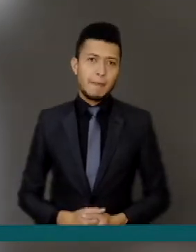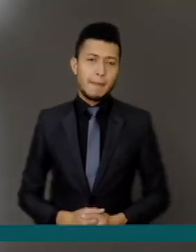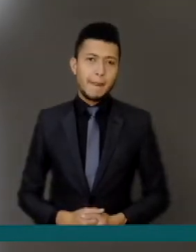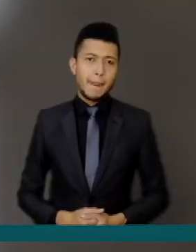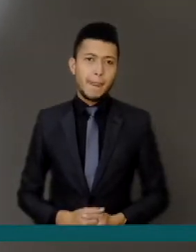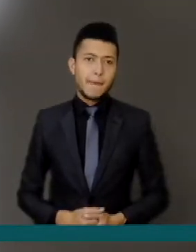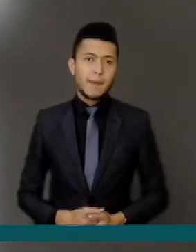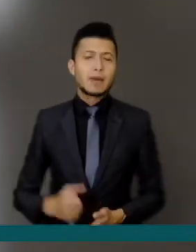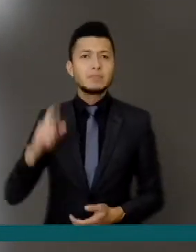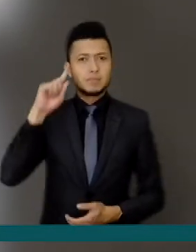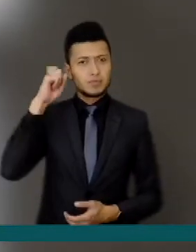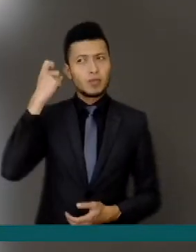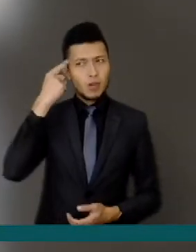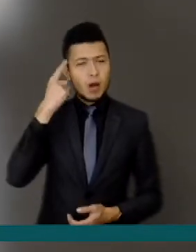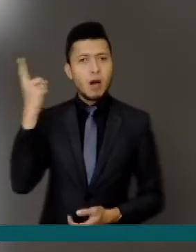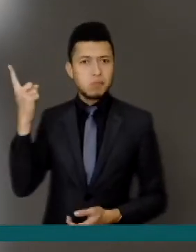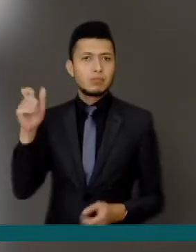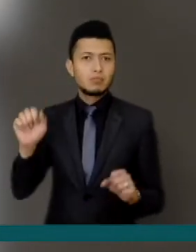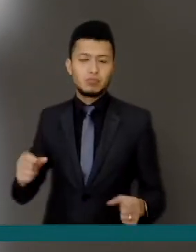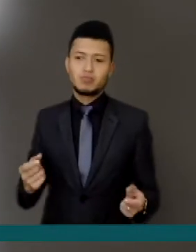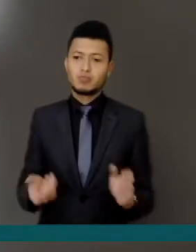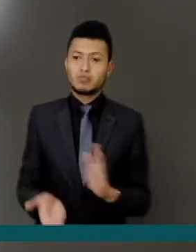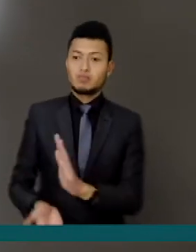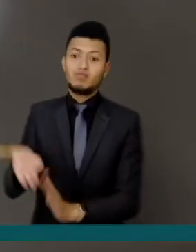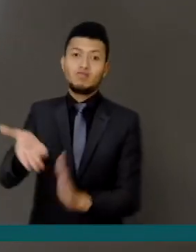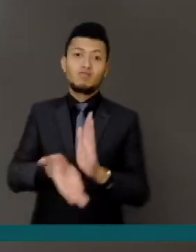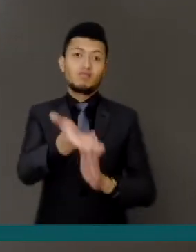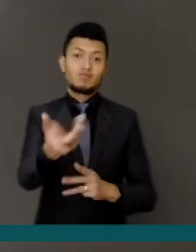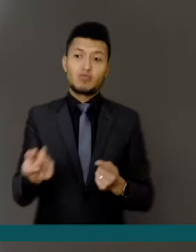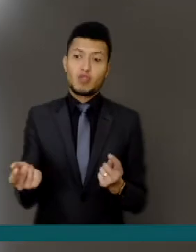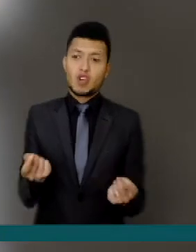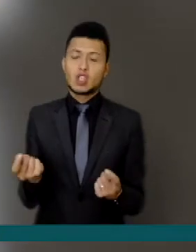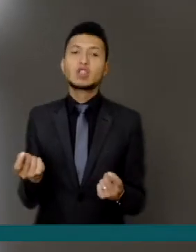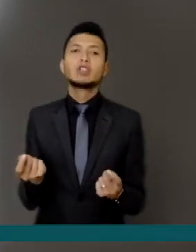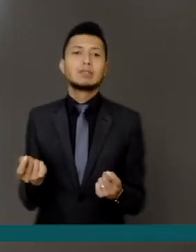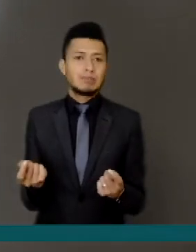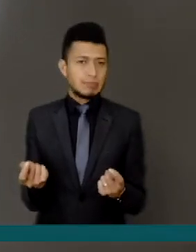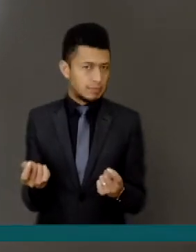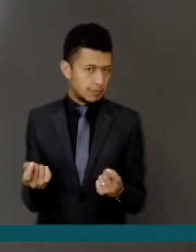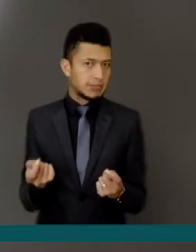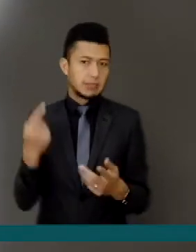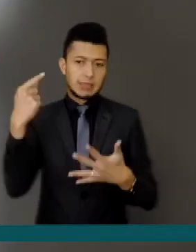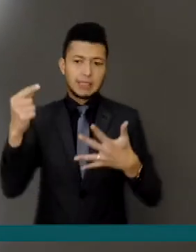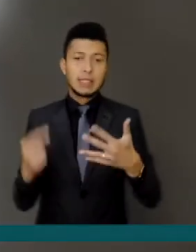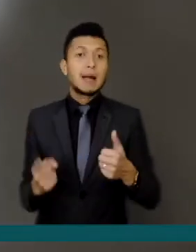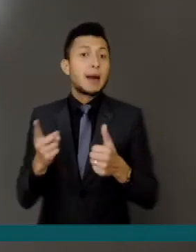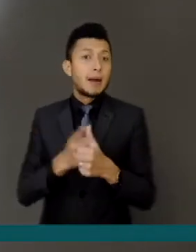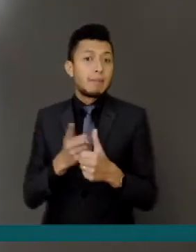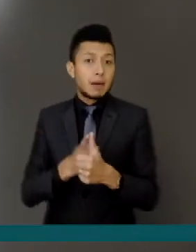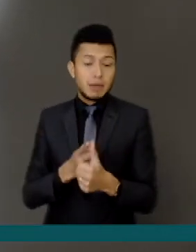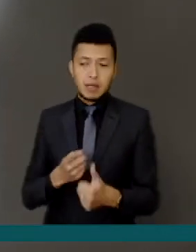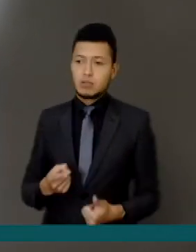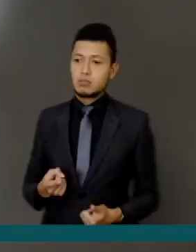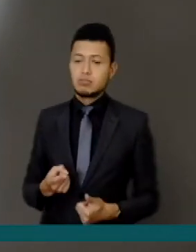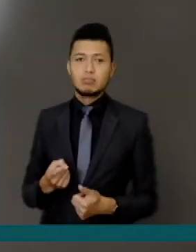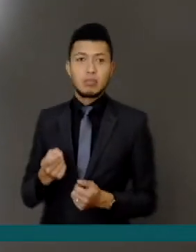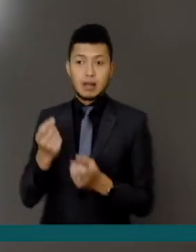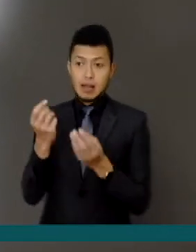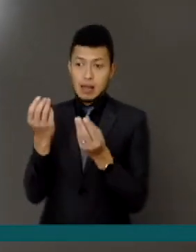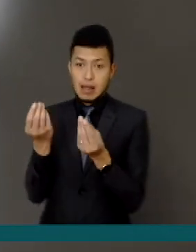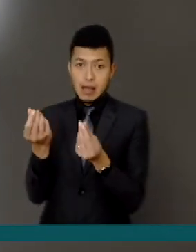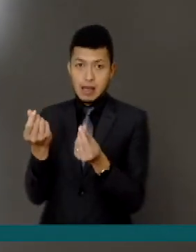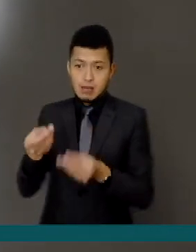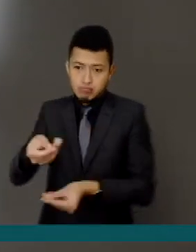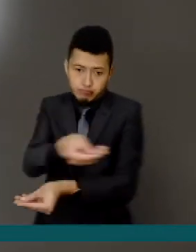El gobierno cuenta con varias maneras para controlar la inflación. La principal es tratar de reducir la cantidad de dinero que